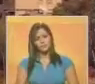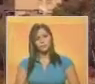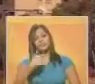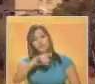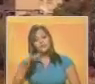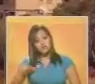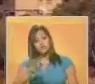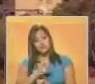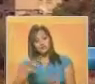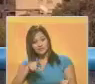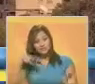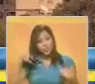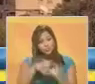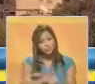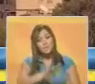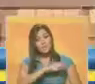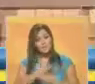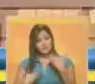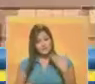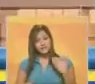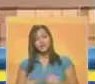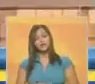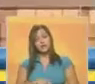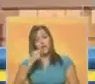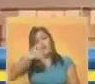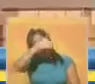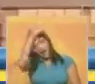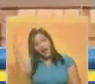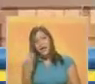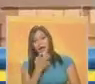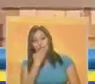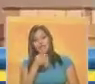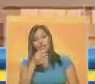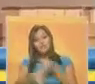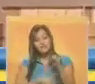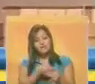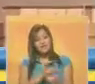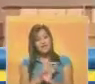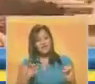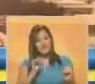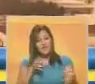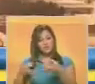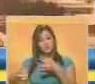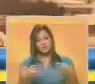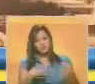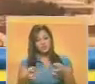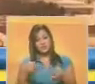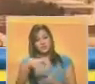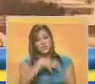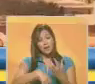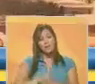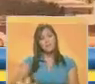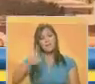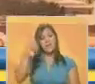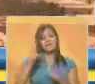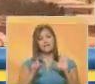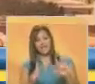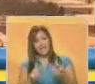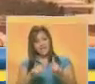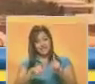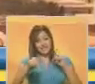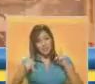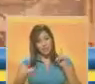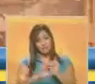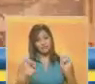lograron entrar al complejo presidencial de muamar al gadafi y afirman que terminó el combate por este terreno de más de seis kilómetros